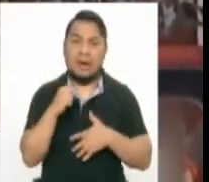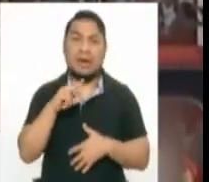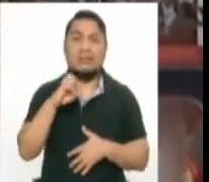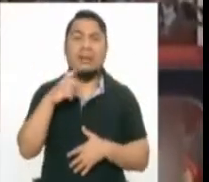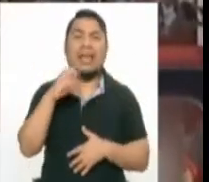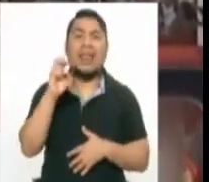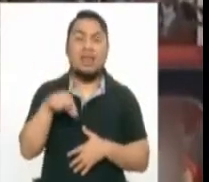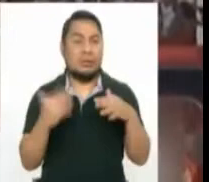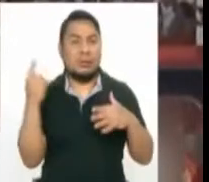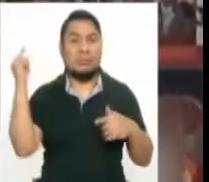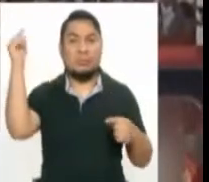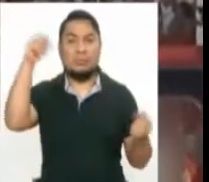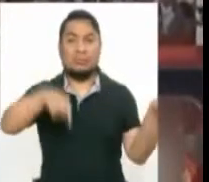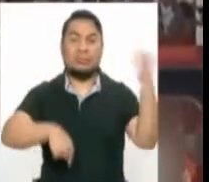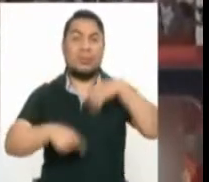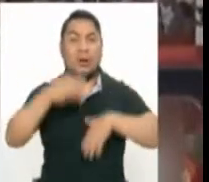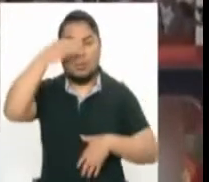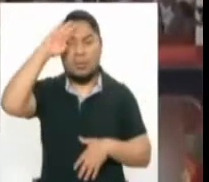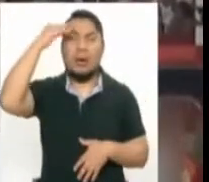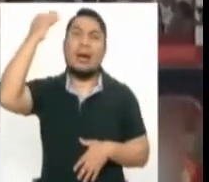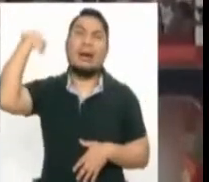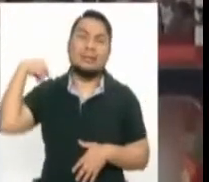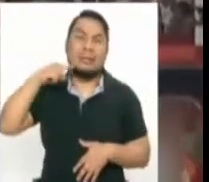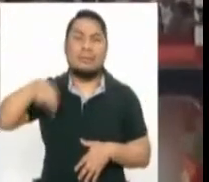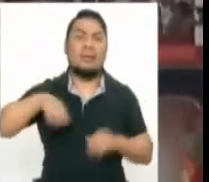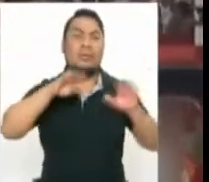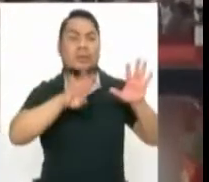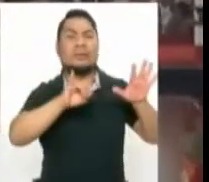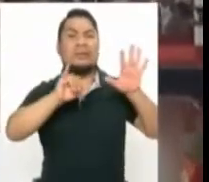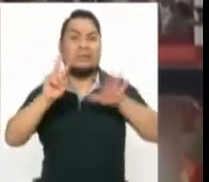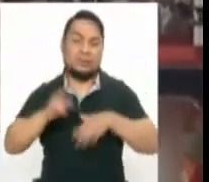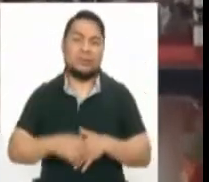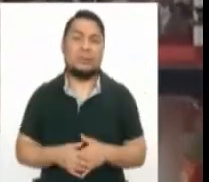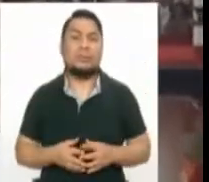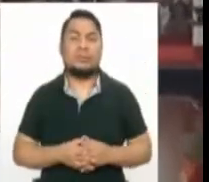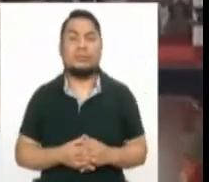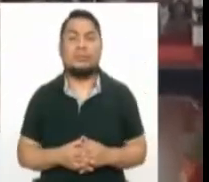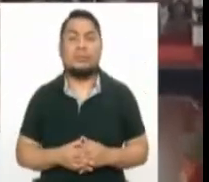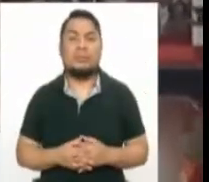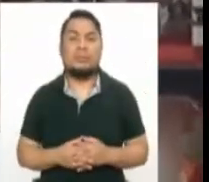like y lo más importante, comparte nuestra información. Con nosotros será hasta la próxima, Tupananchis Kama.